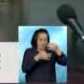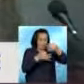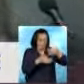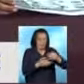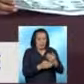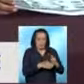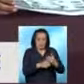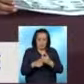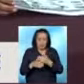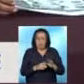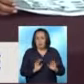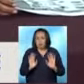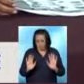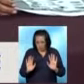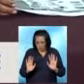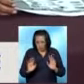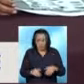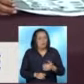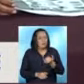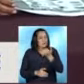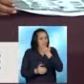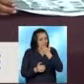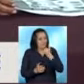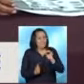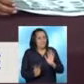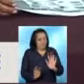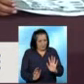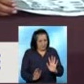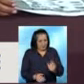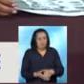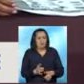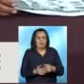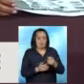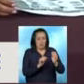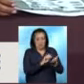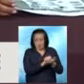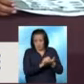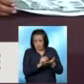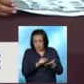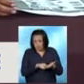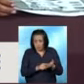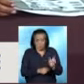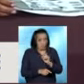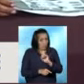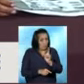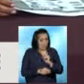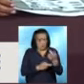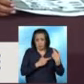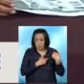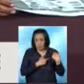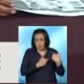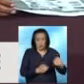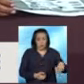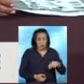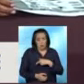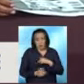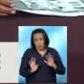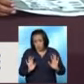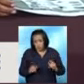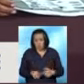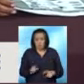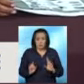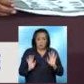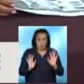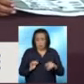presupuestales. Ahí hay una errada consignación y creo que no es precisamente responsabilidad de nosotros, pero no